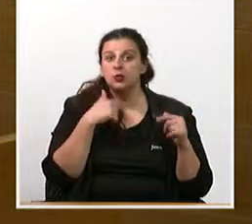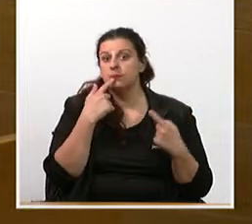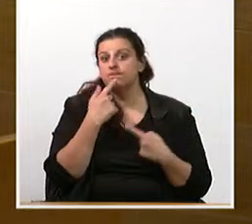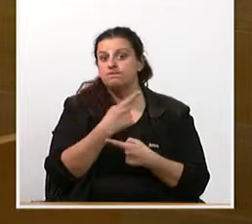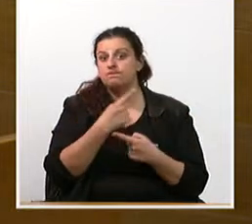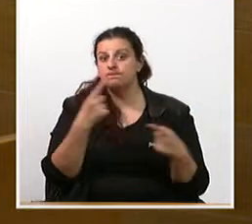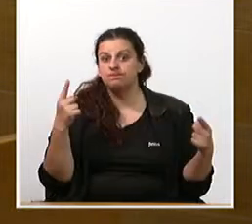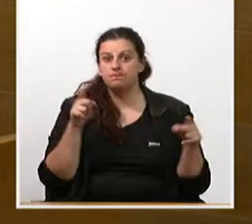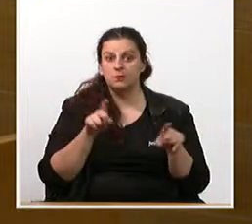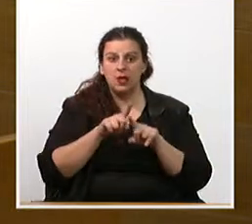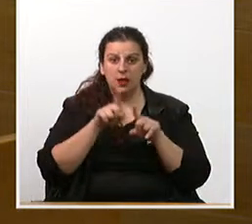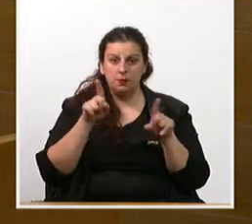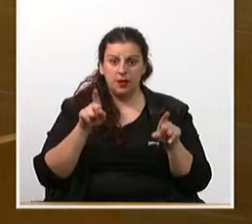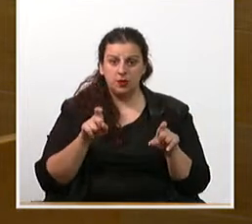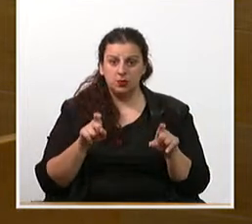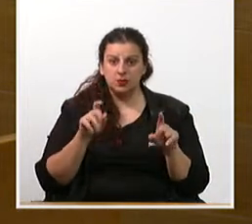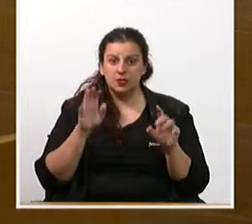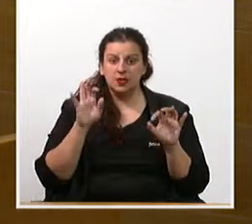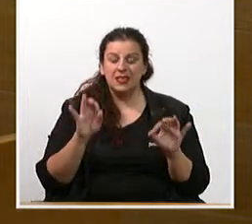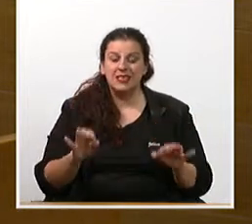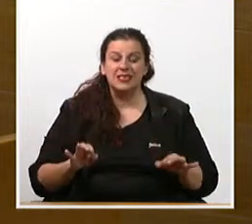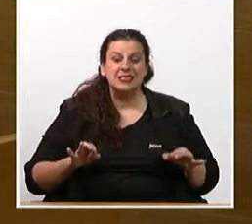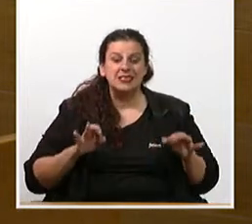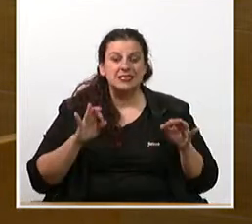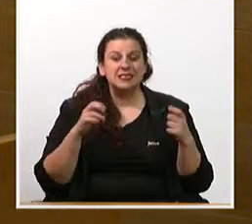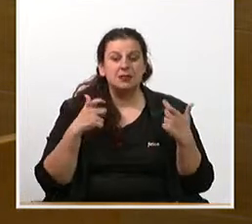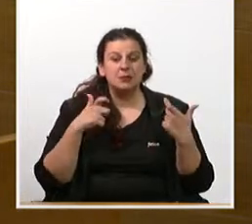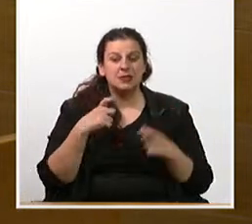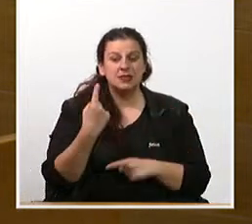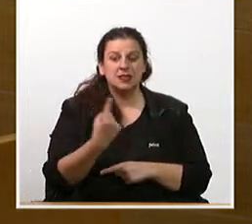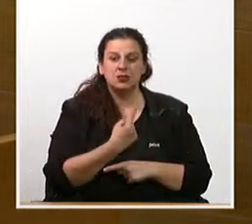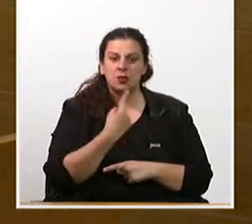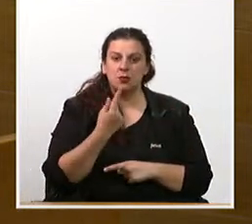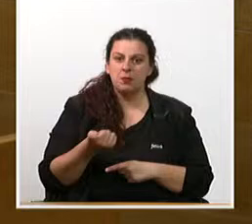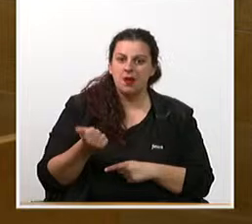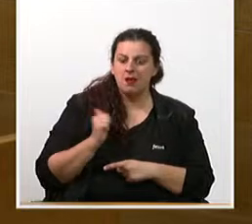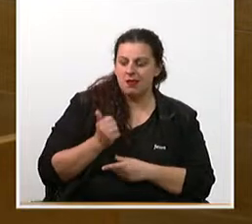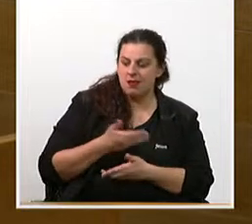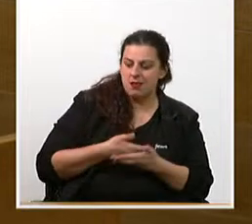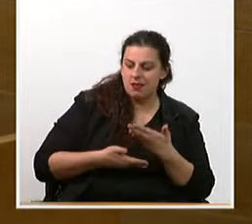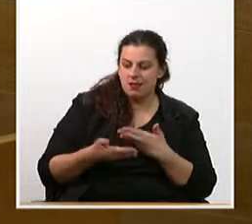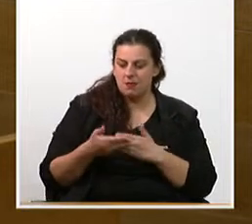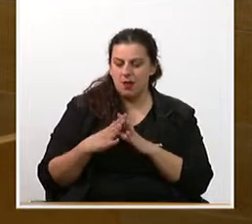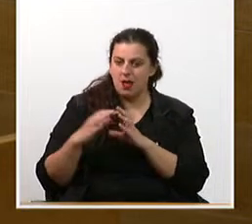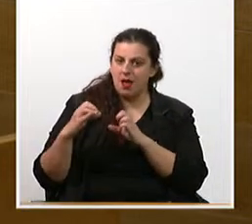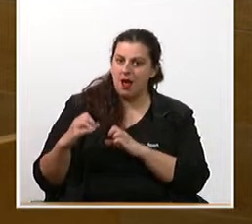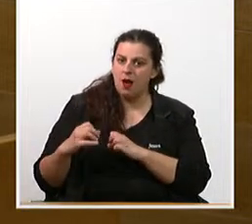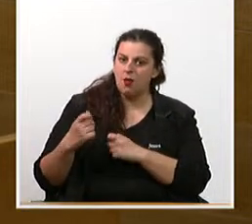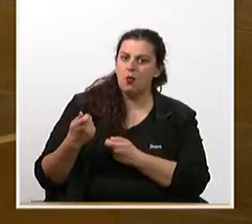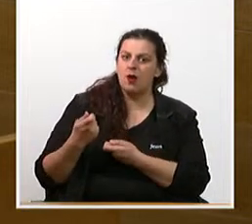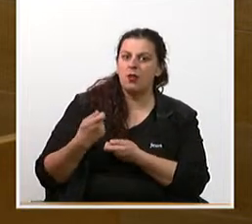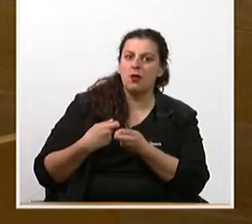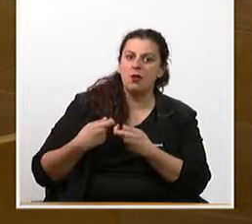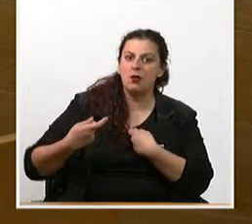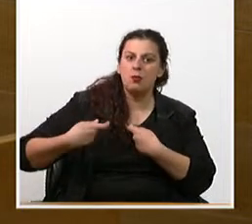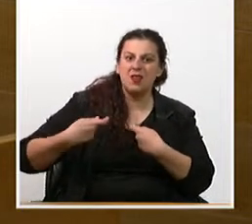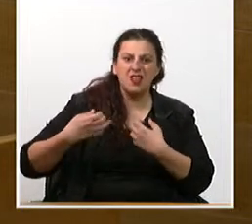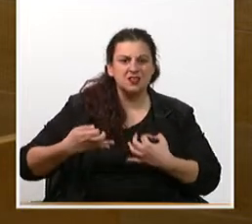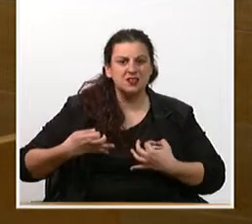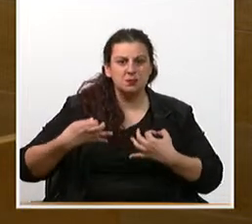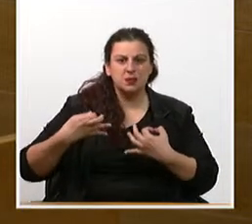pregunta por qué tiene que ser siempre el sector primario la moneda de cambio para todos los acuerdos comerciales de España y la Unión